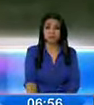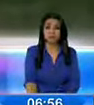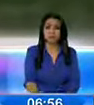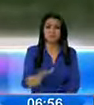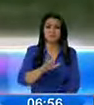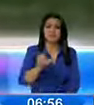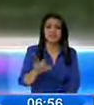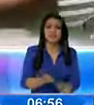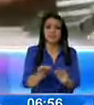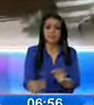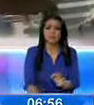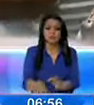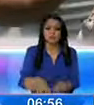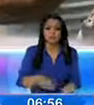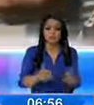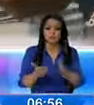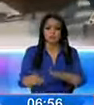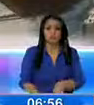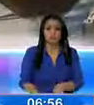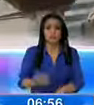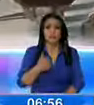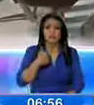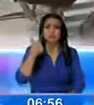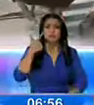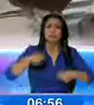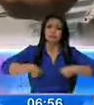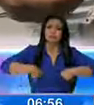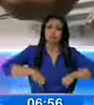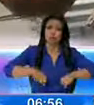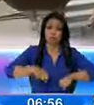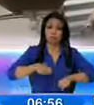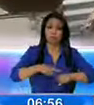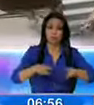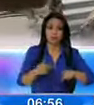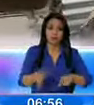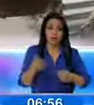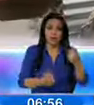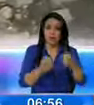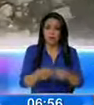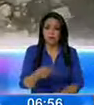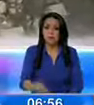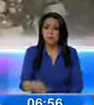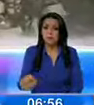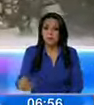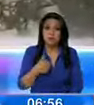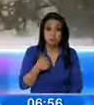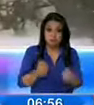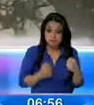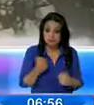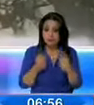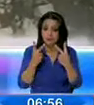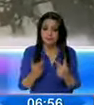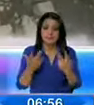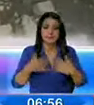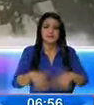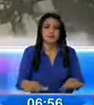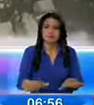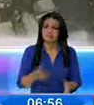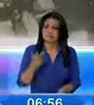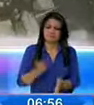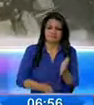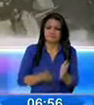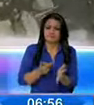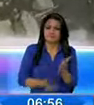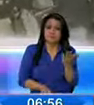cerca de 30 metros. Yo pensé que era una moto y había sido un carro, bajé corriendo y ya estaba el carro ahí abajo. Aún no está claro lo que pasó. Aparentemente el